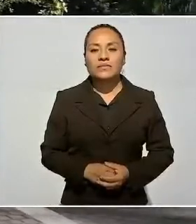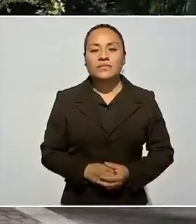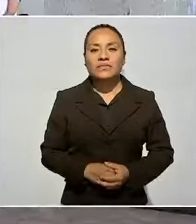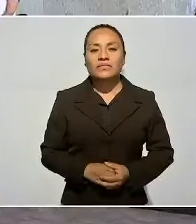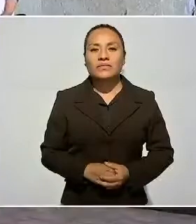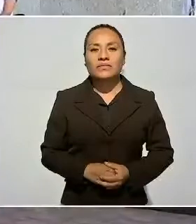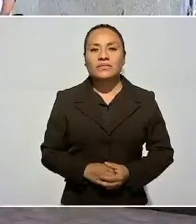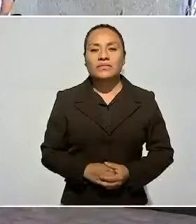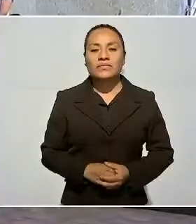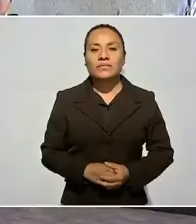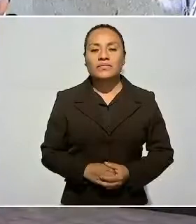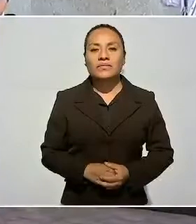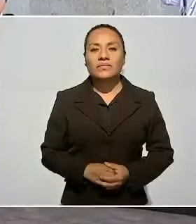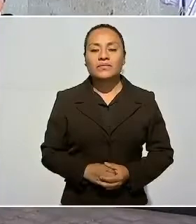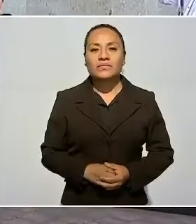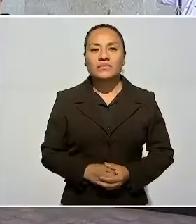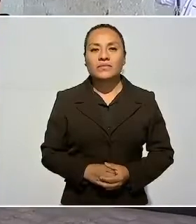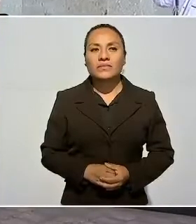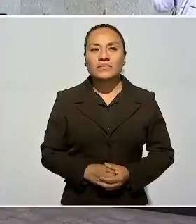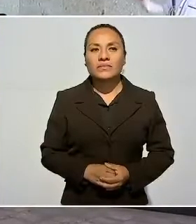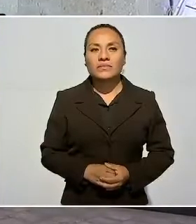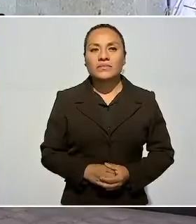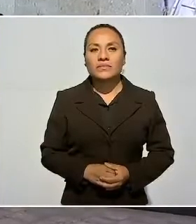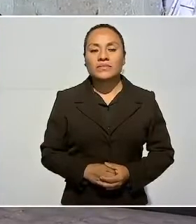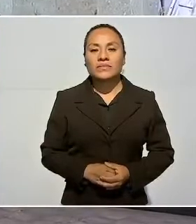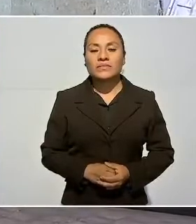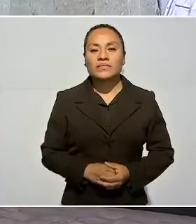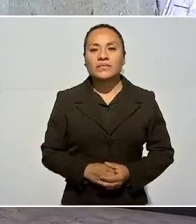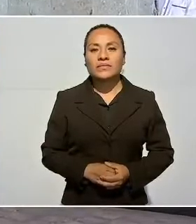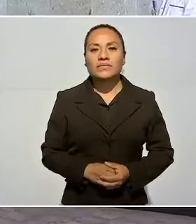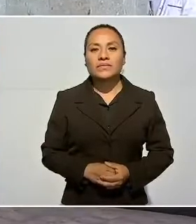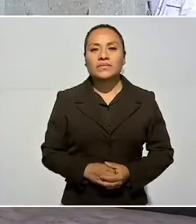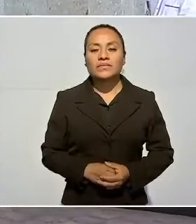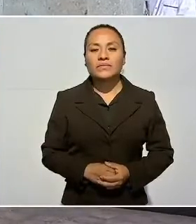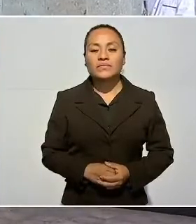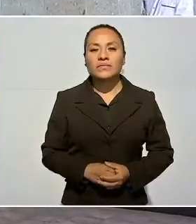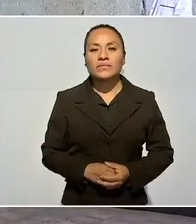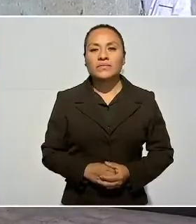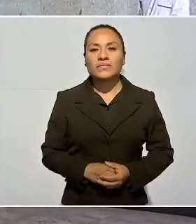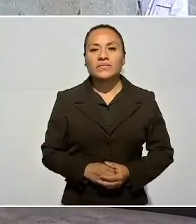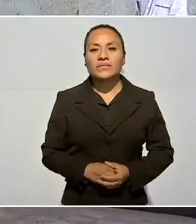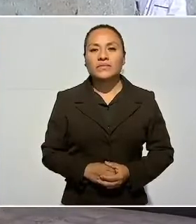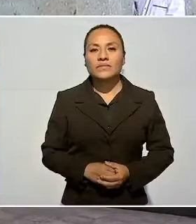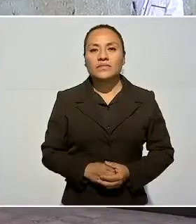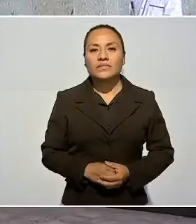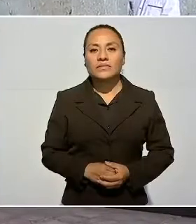Buenos días. Buenos días. Buenos días. Buenos días. Buenos días.